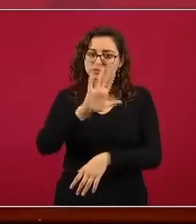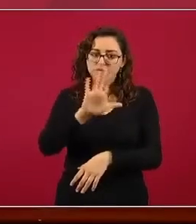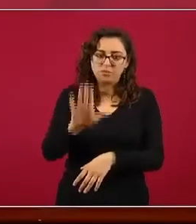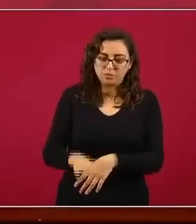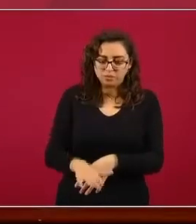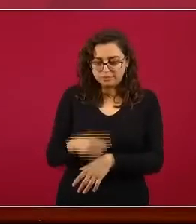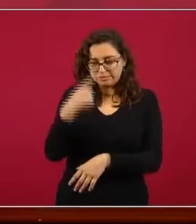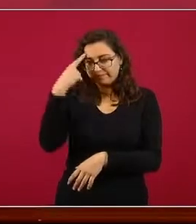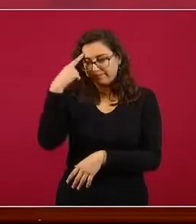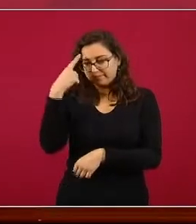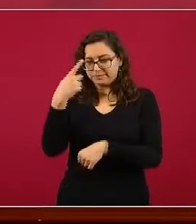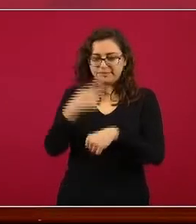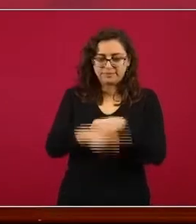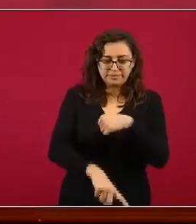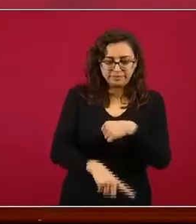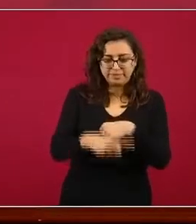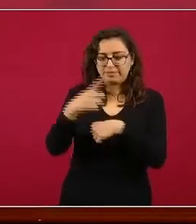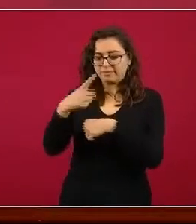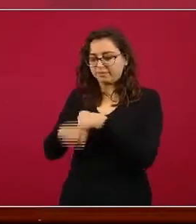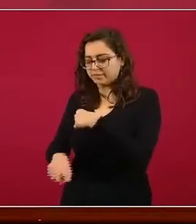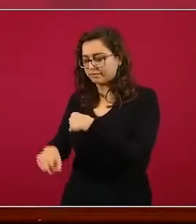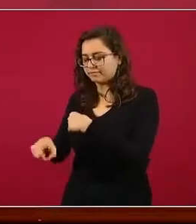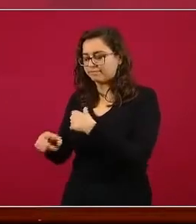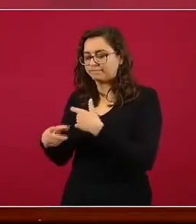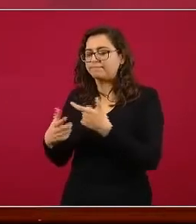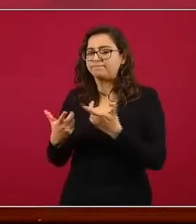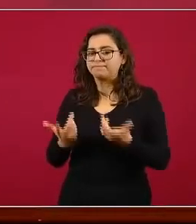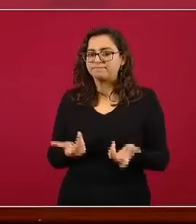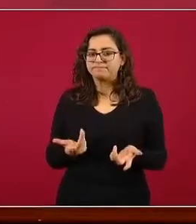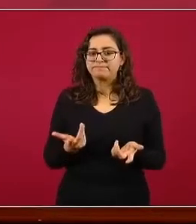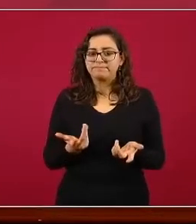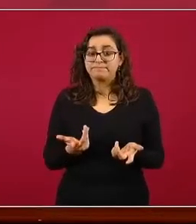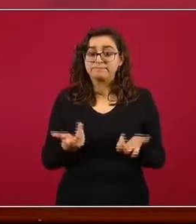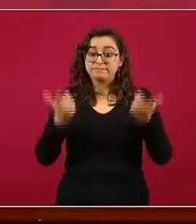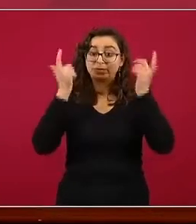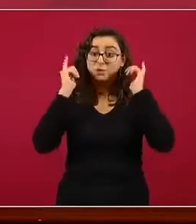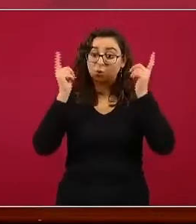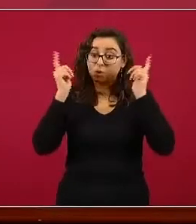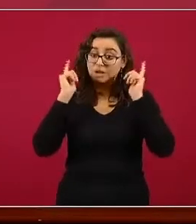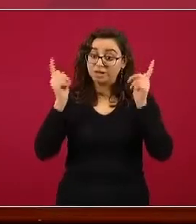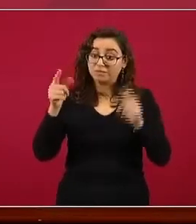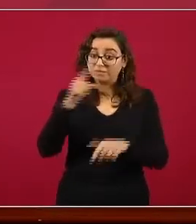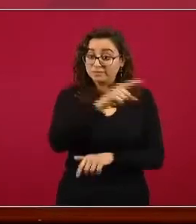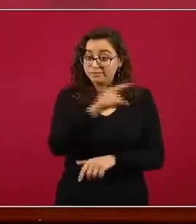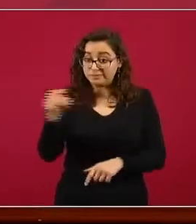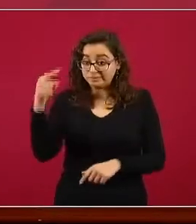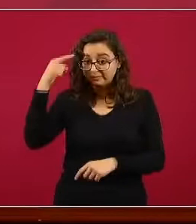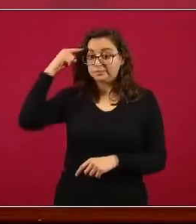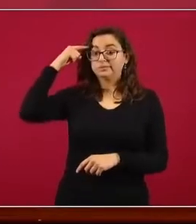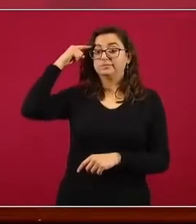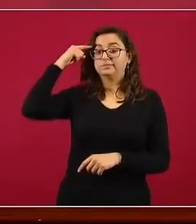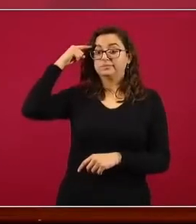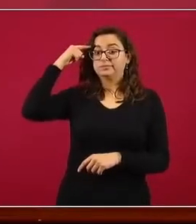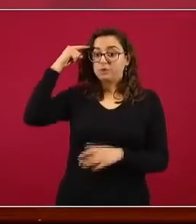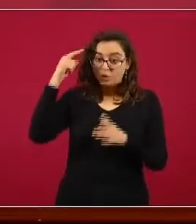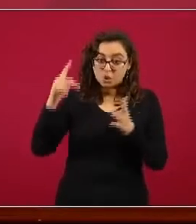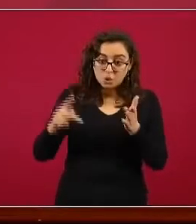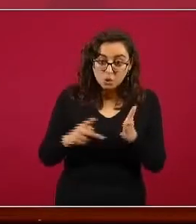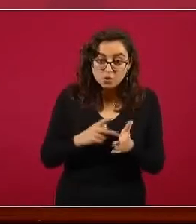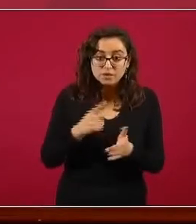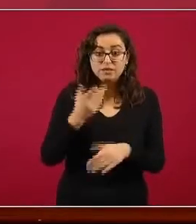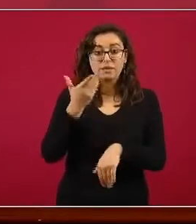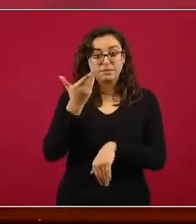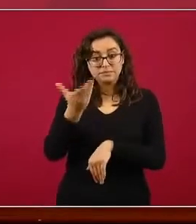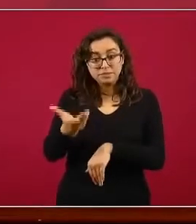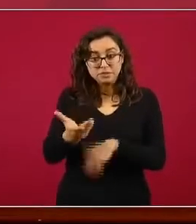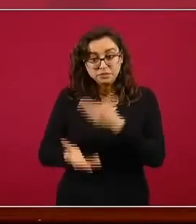graves, daños en las personas y en las familias. Esperamos que esto permee. Vuelvo a pedir